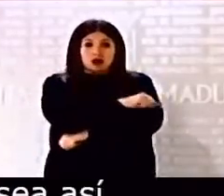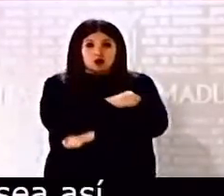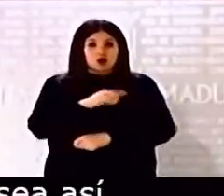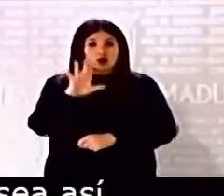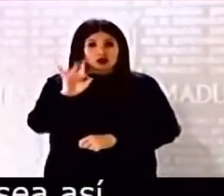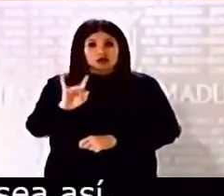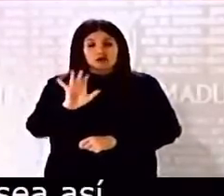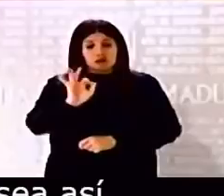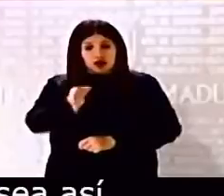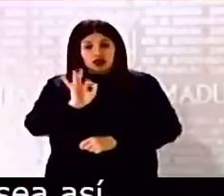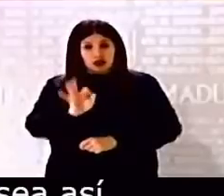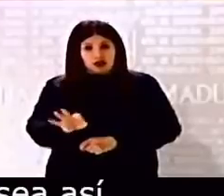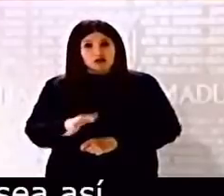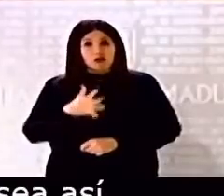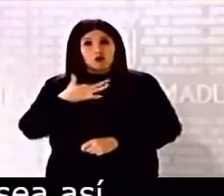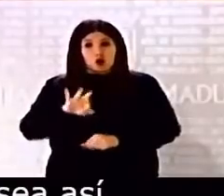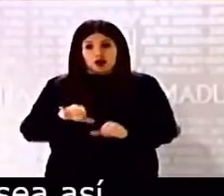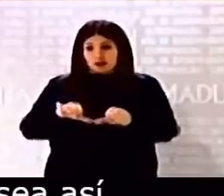no haber dado fecha.